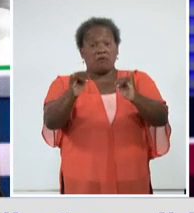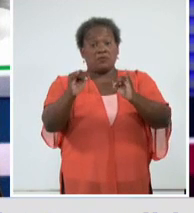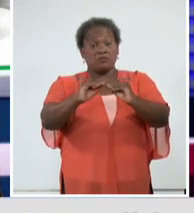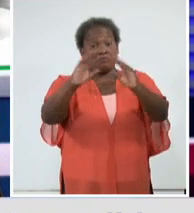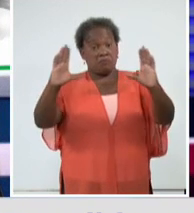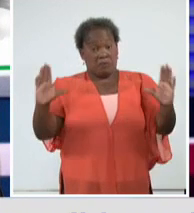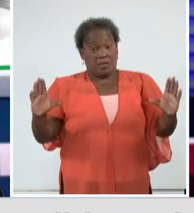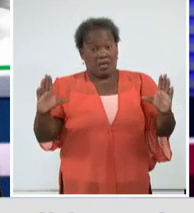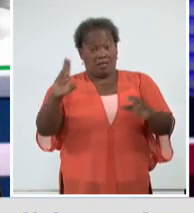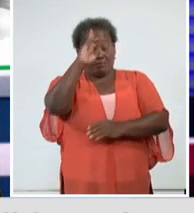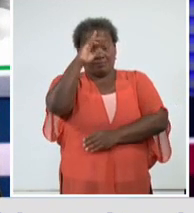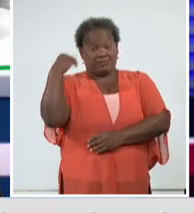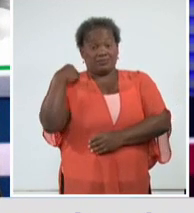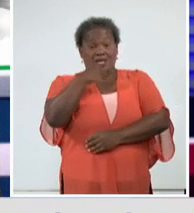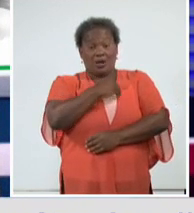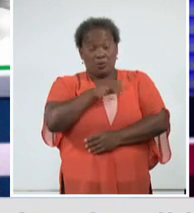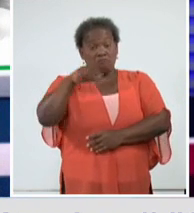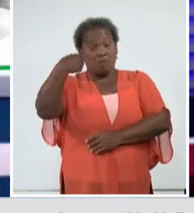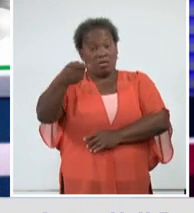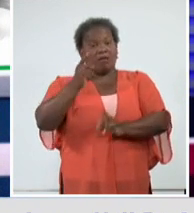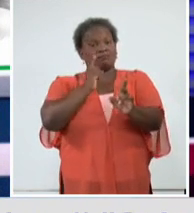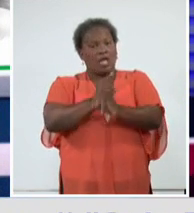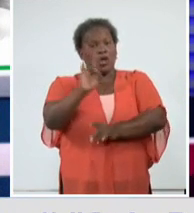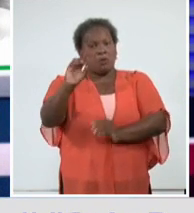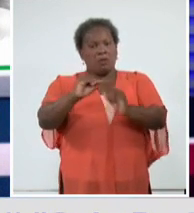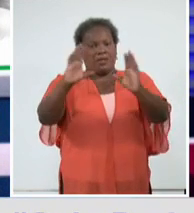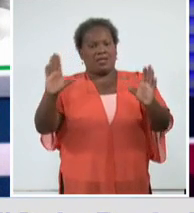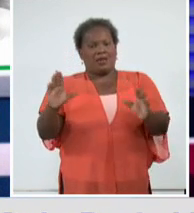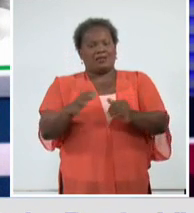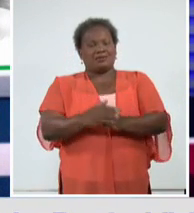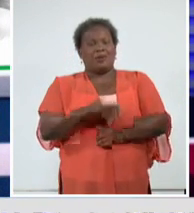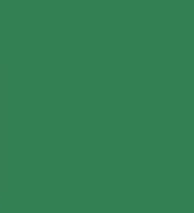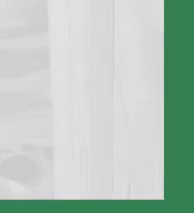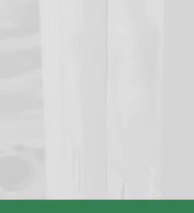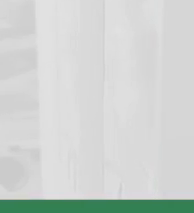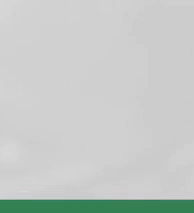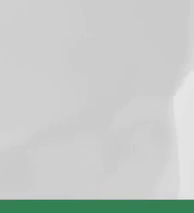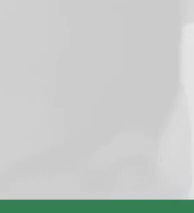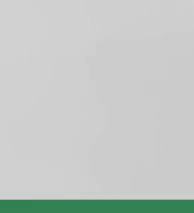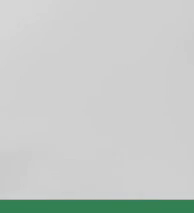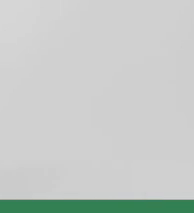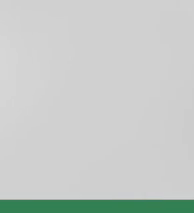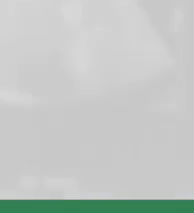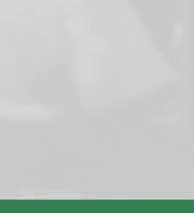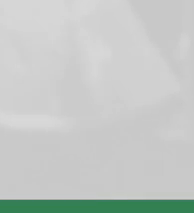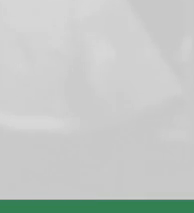prensa. Mañana volveremos a las 9 en punto de la mañana. Tengan buenos días.